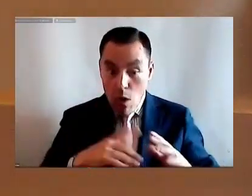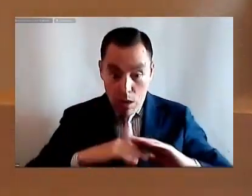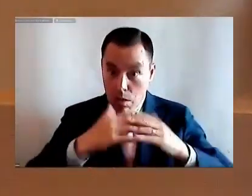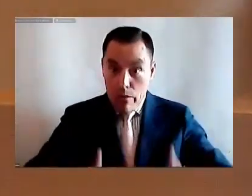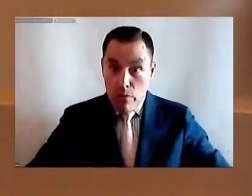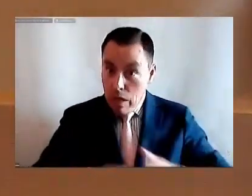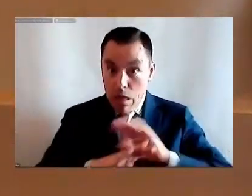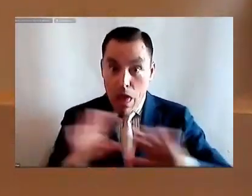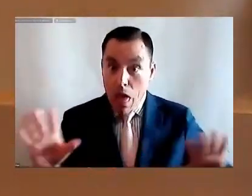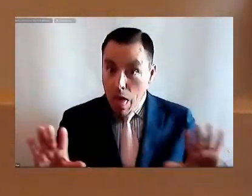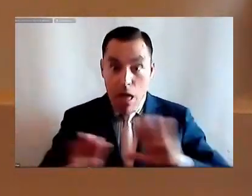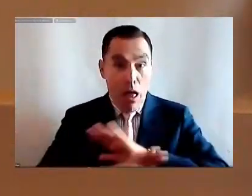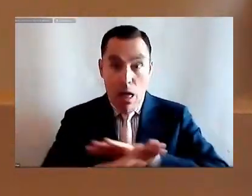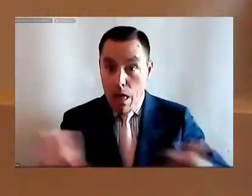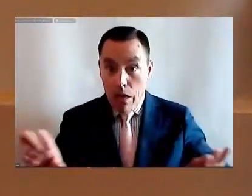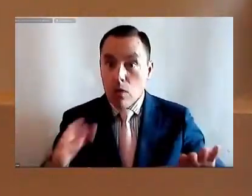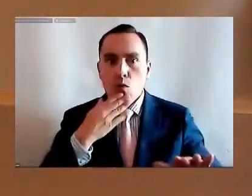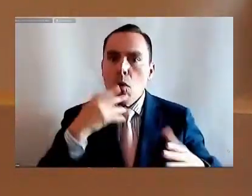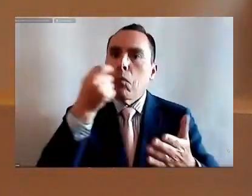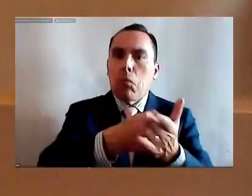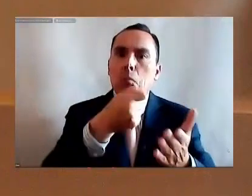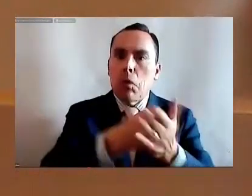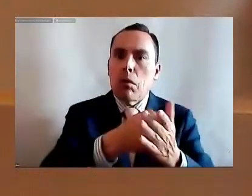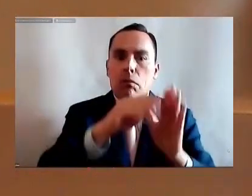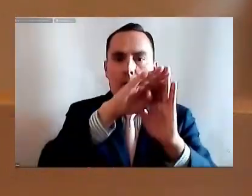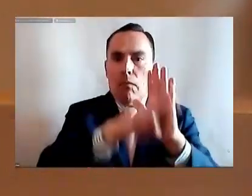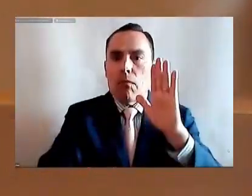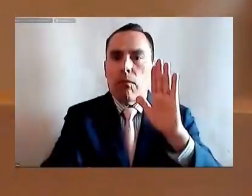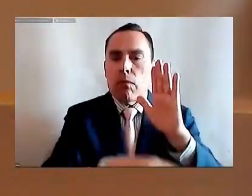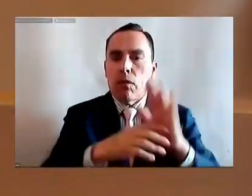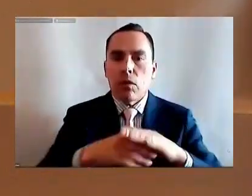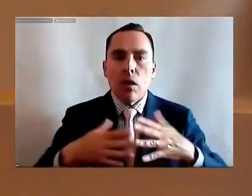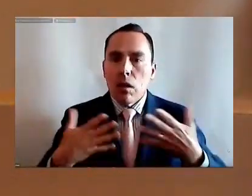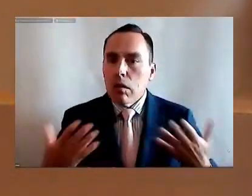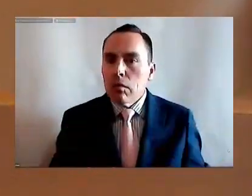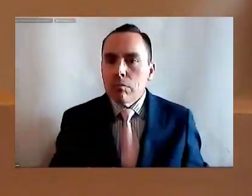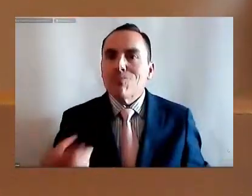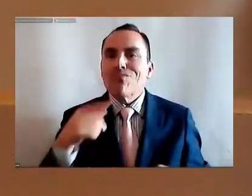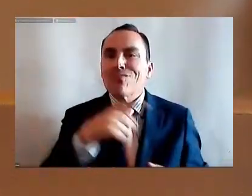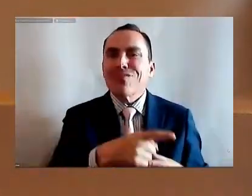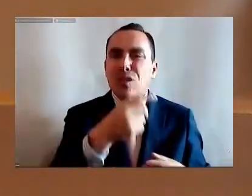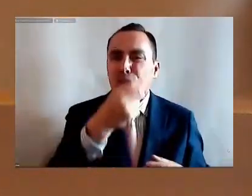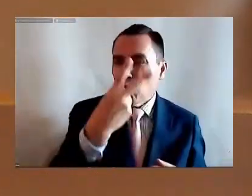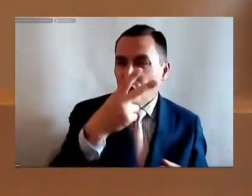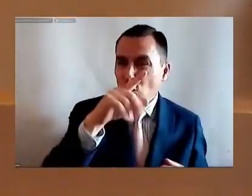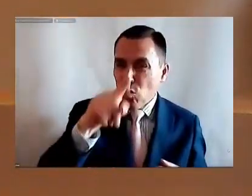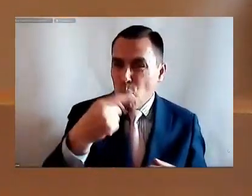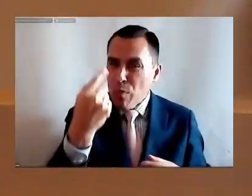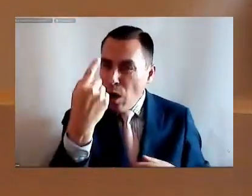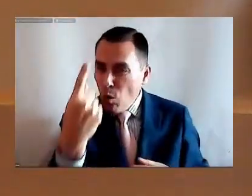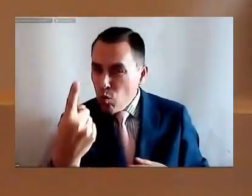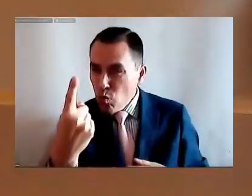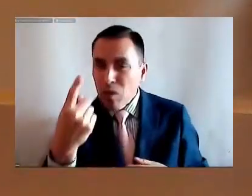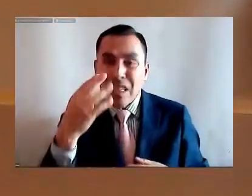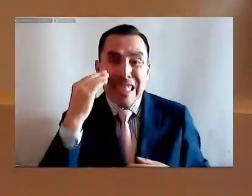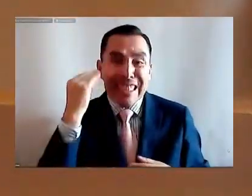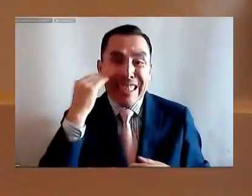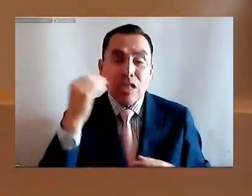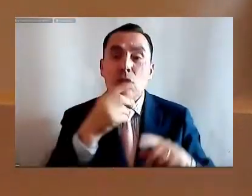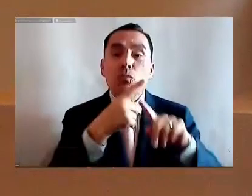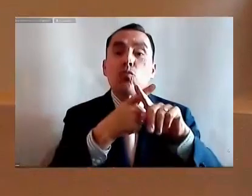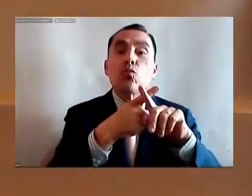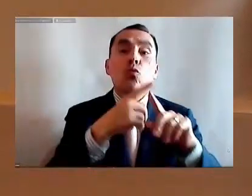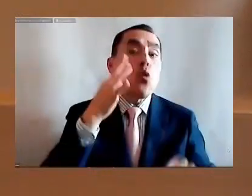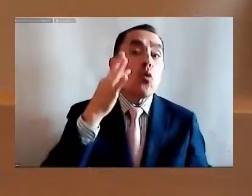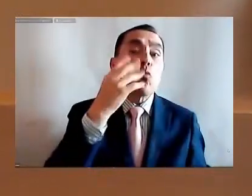además, la cifra de nacimientos debe ser 2,1 niños en Chile más o menos por mujer, pero la mujer que trabaja